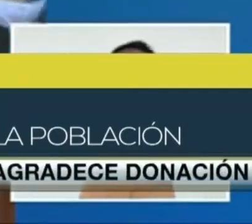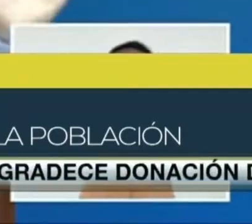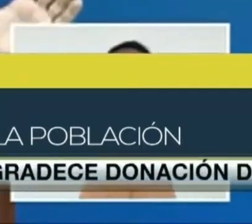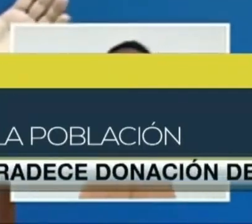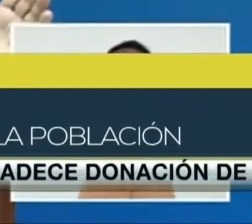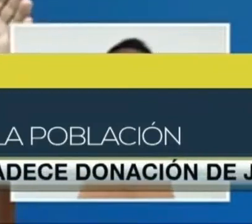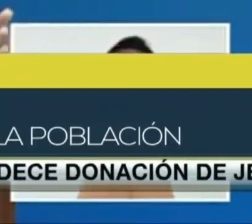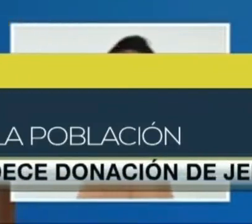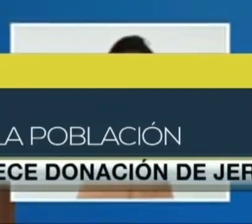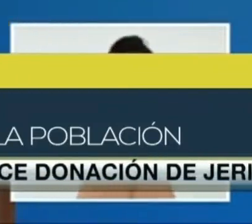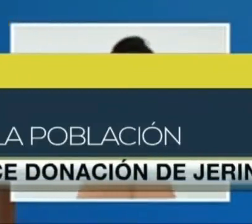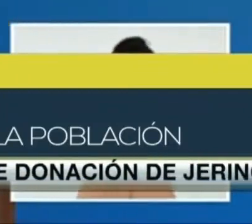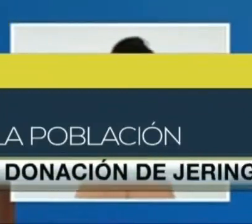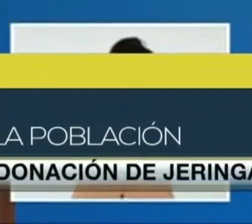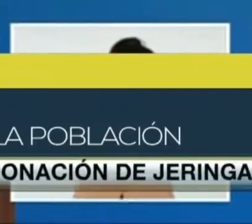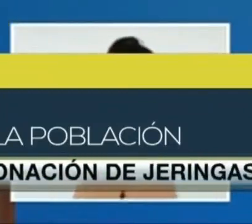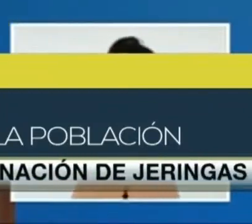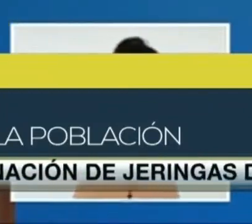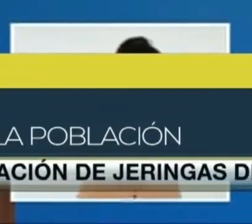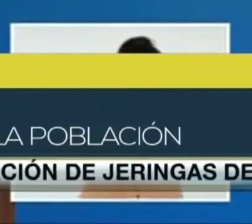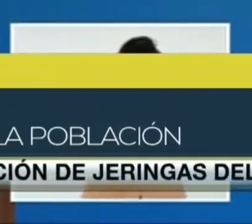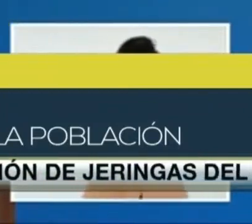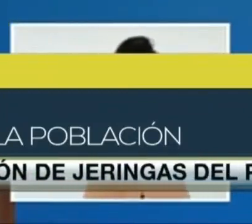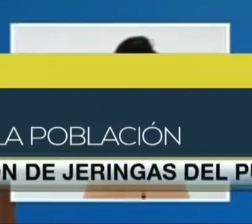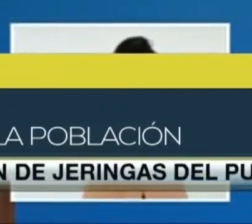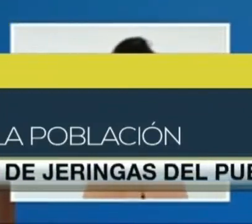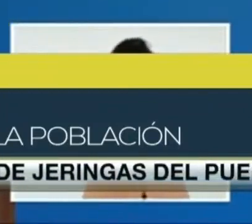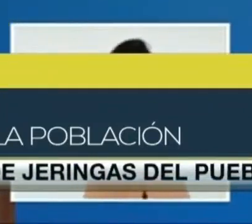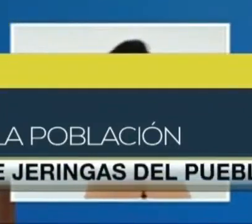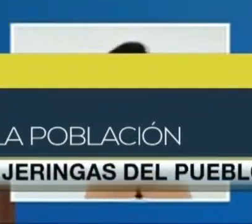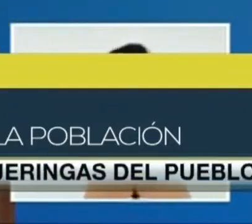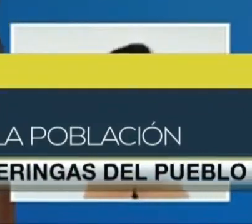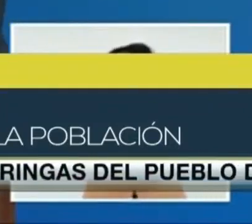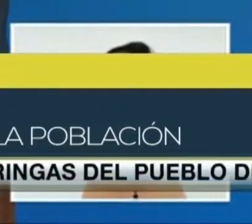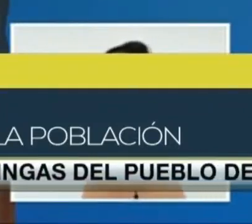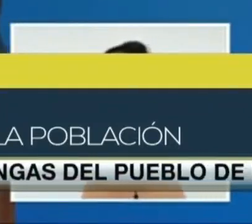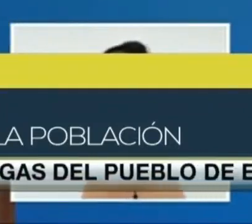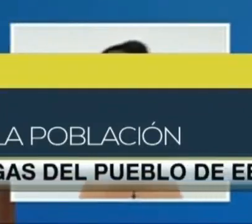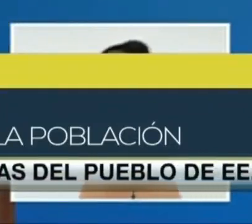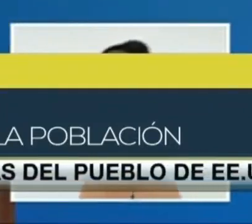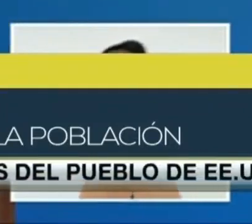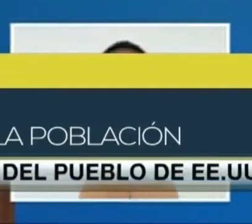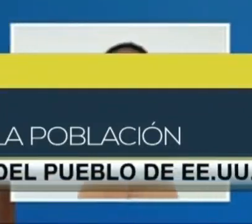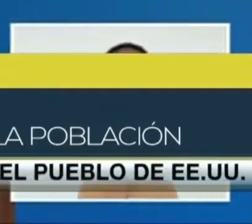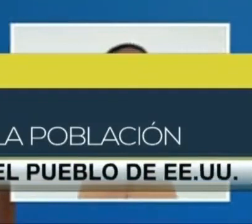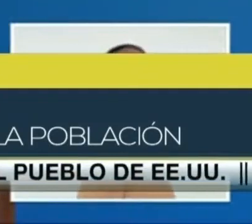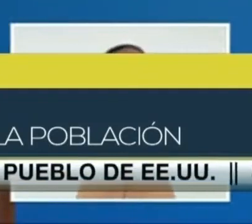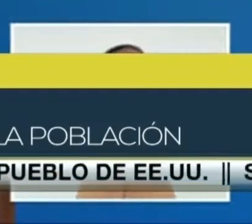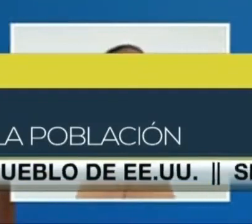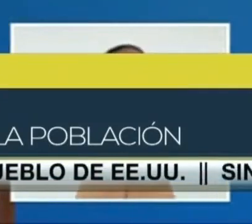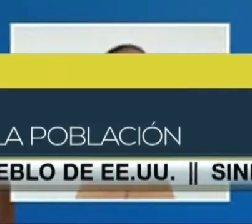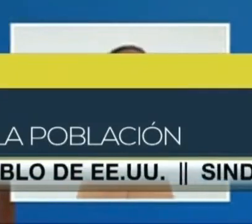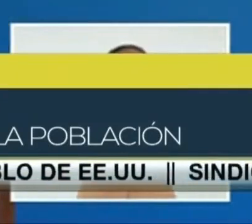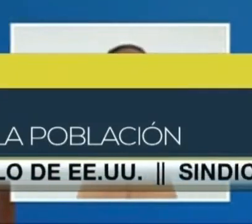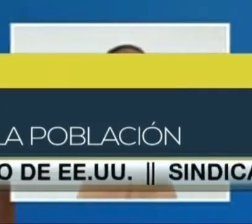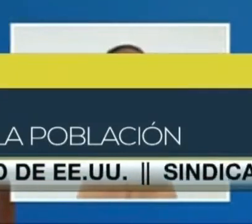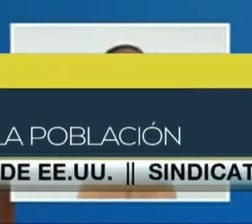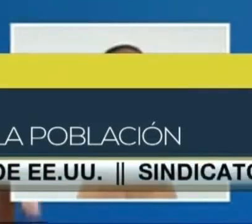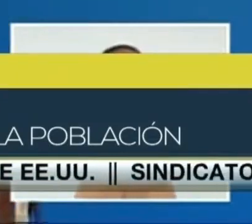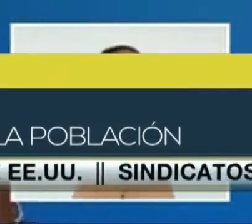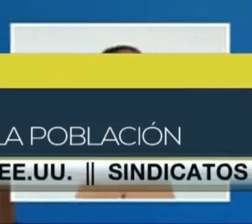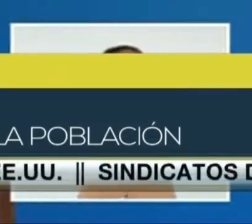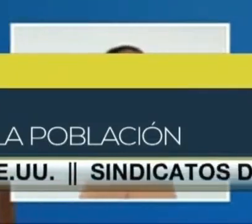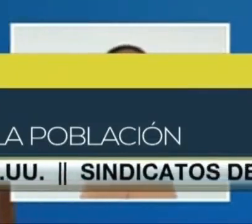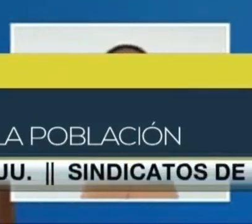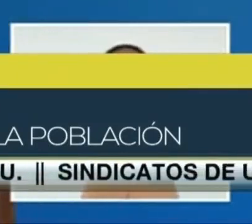norteamericano nunca hizo campaña, ni llamó a ayuda humanitaria, ni lo consideró una